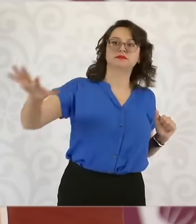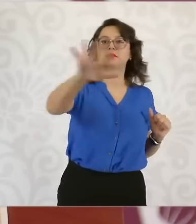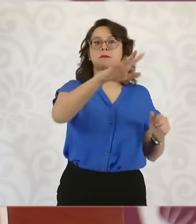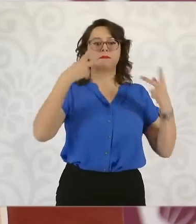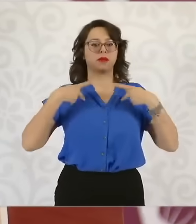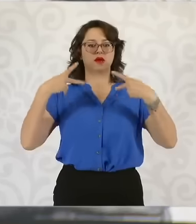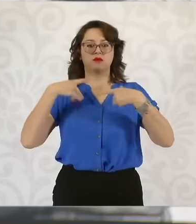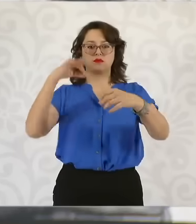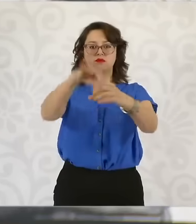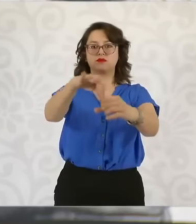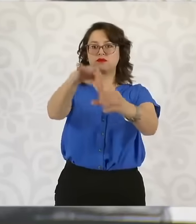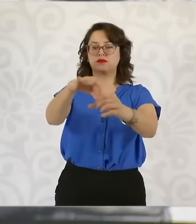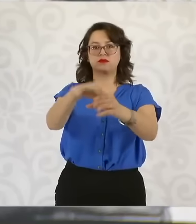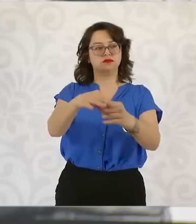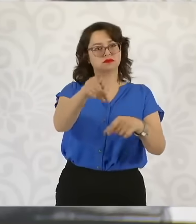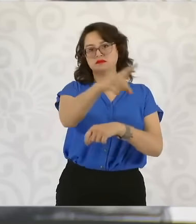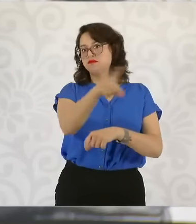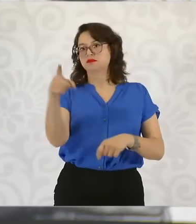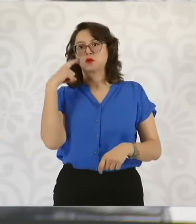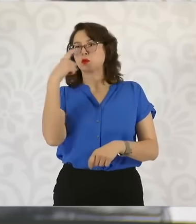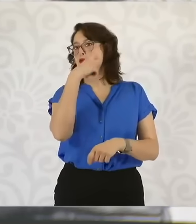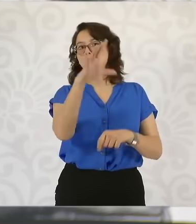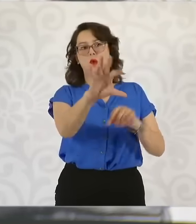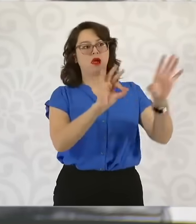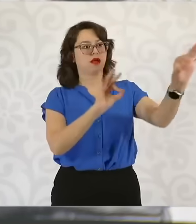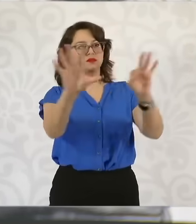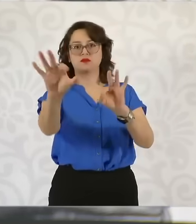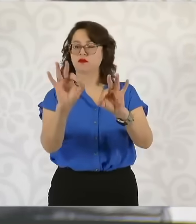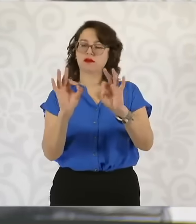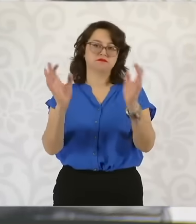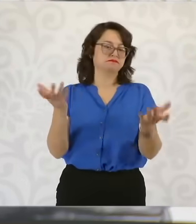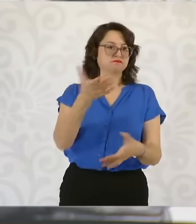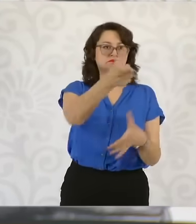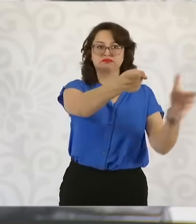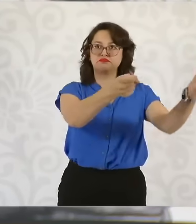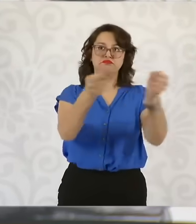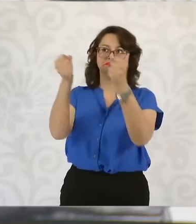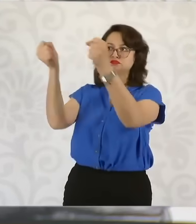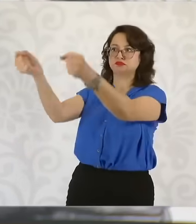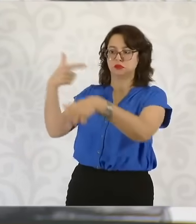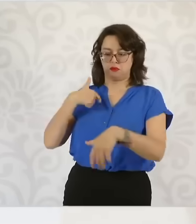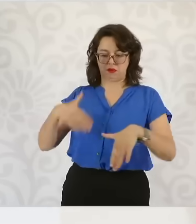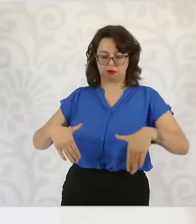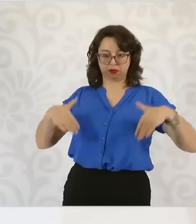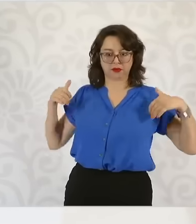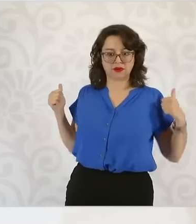independencia o autonomía? Es todo lo contrario. ¿A quién van a responder las ministras y los ministros? Pues al pueblo, porque el pueblo los